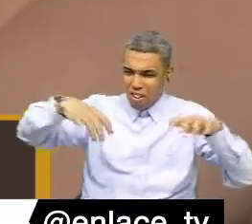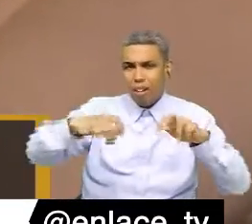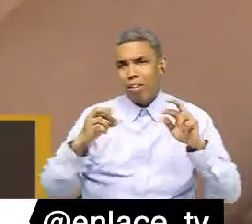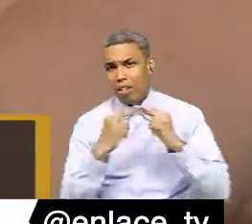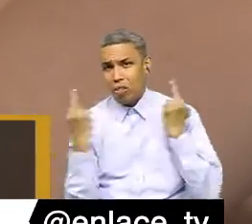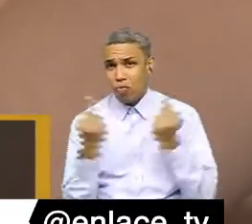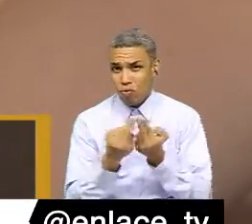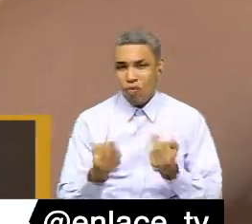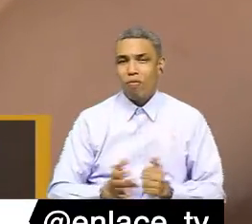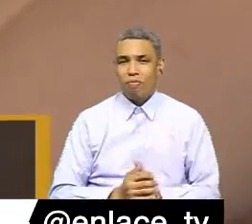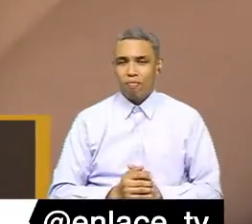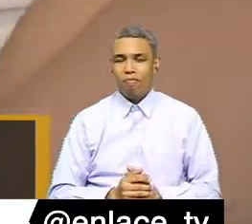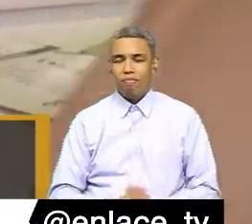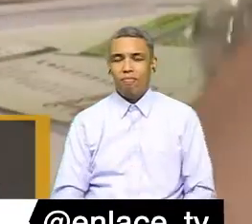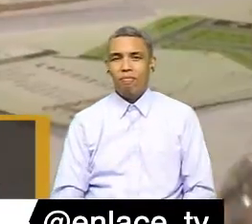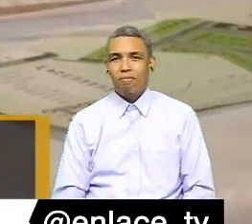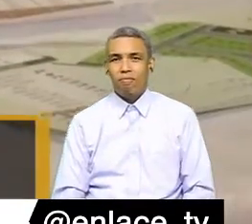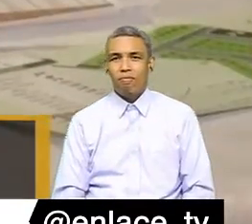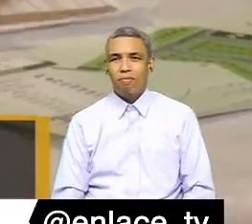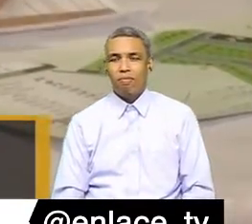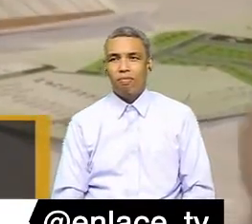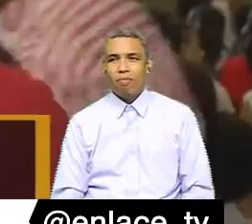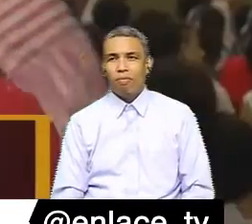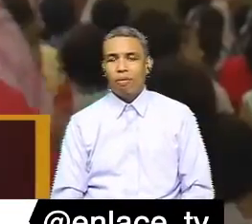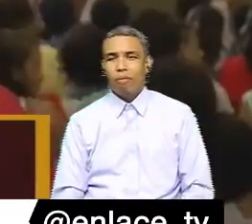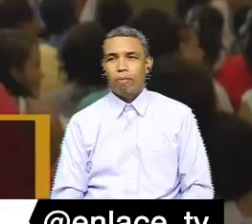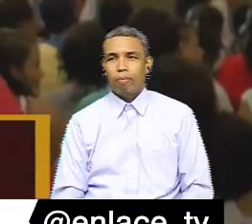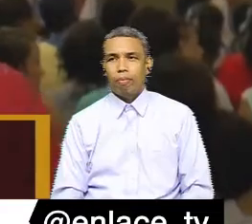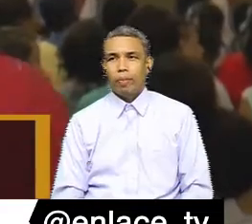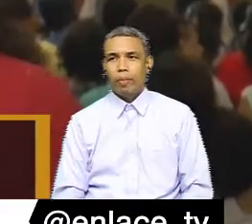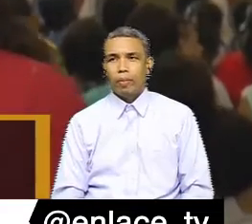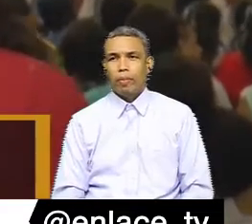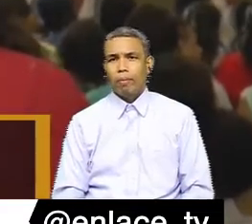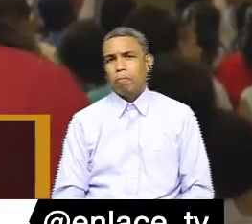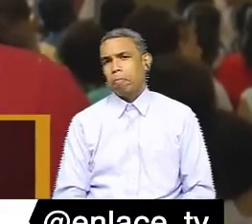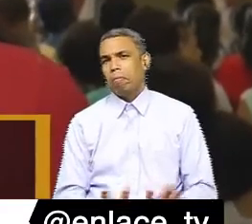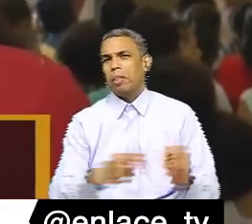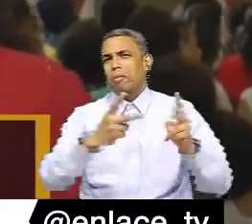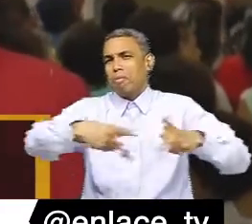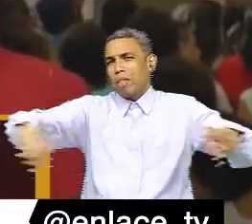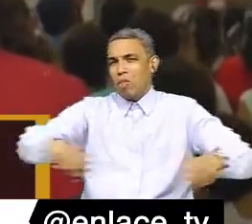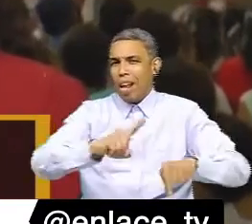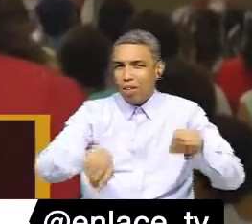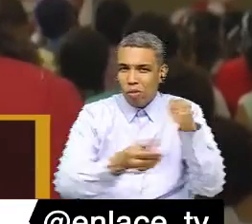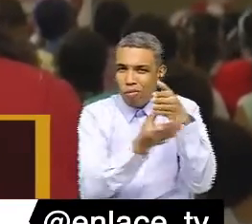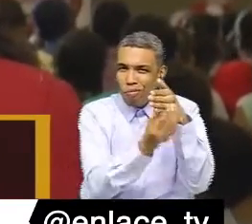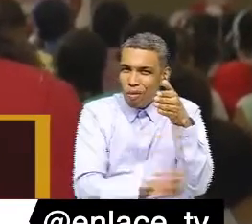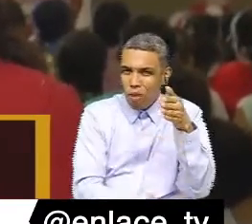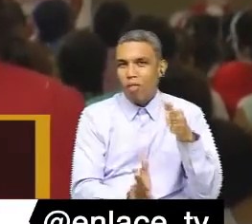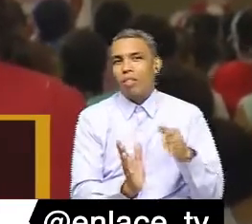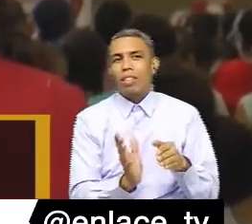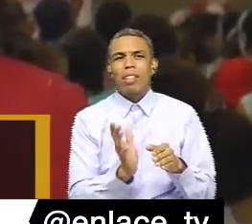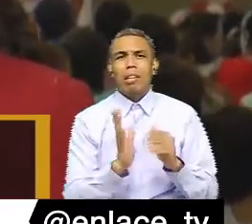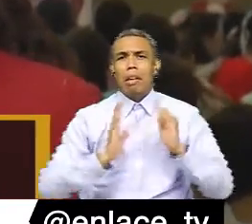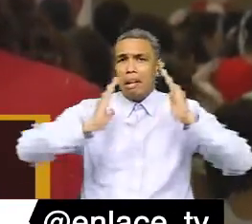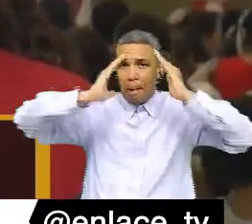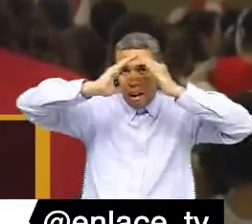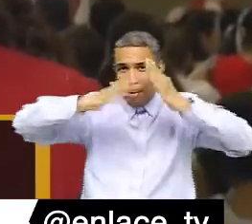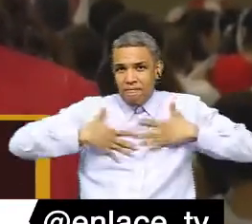vivienda de interés que otorga tapaba estos entregamos subsidios de vivienda de mejoramiento para vivienda nueva pues obviamente